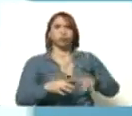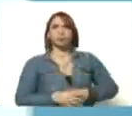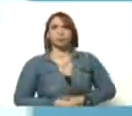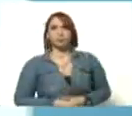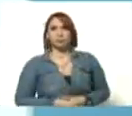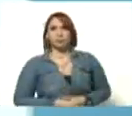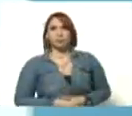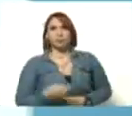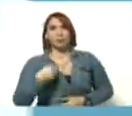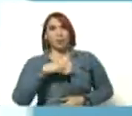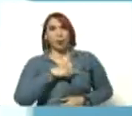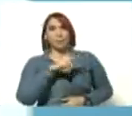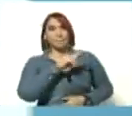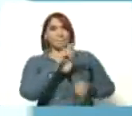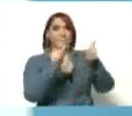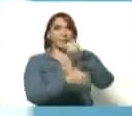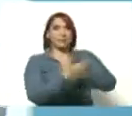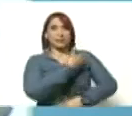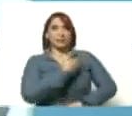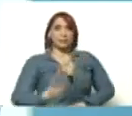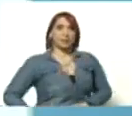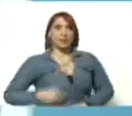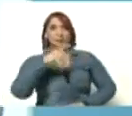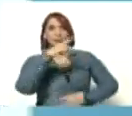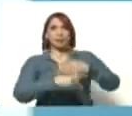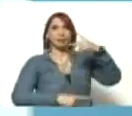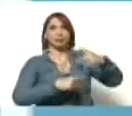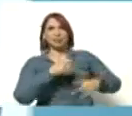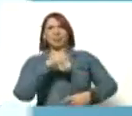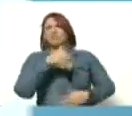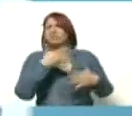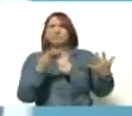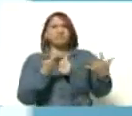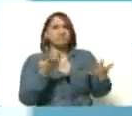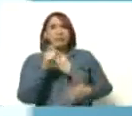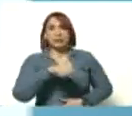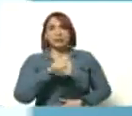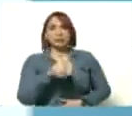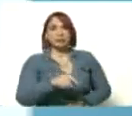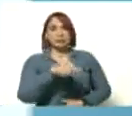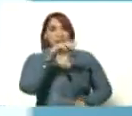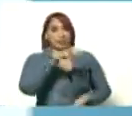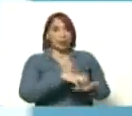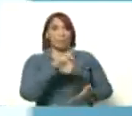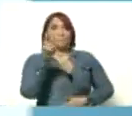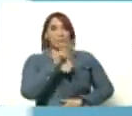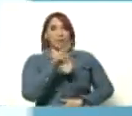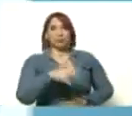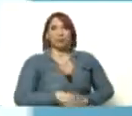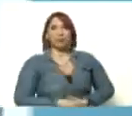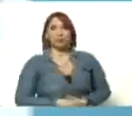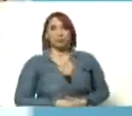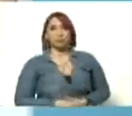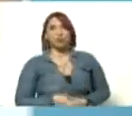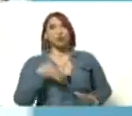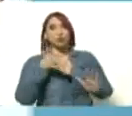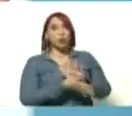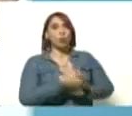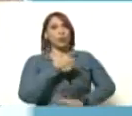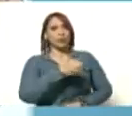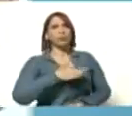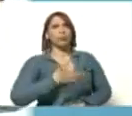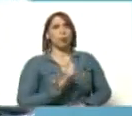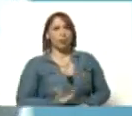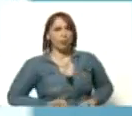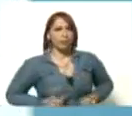de nuestro vicepresidente de planificación. ¿Qué necesita el Estado venezolano? Y en cuanto a eso, entonces poder llevar